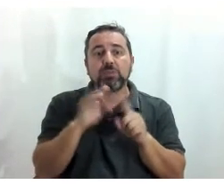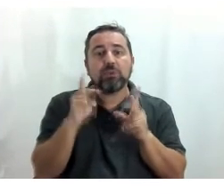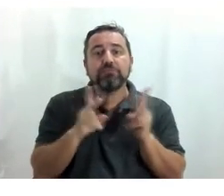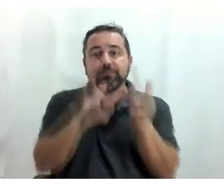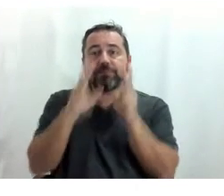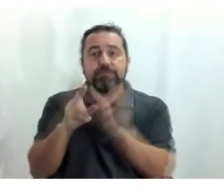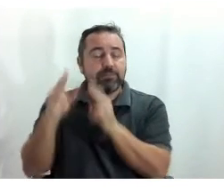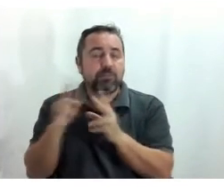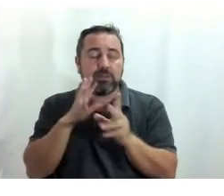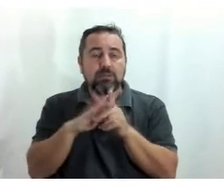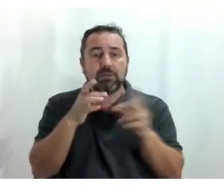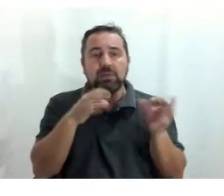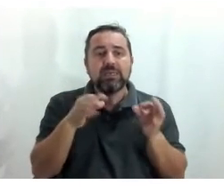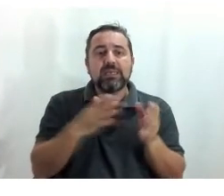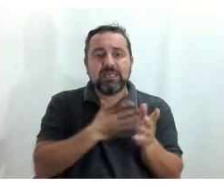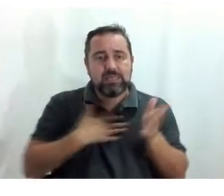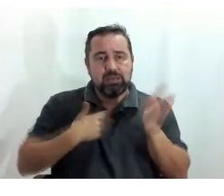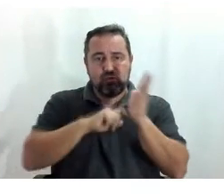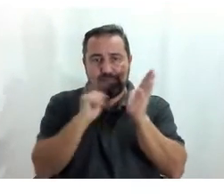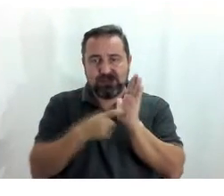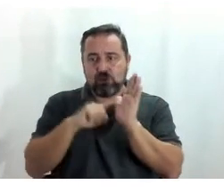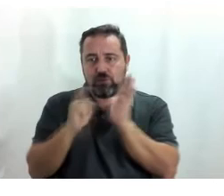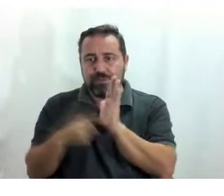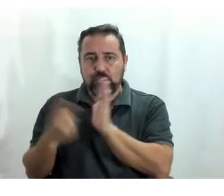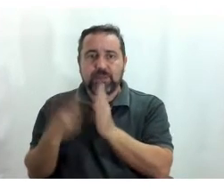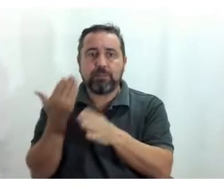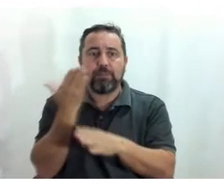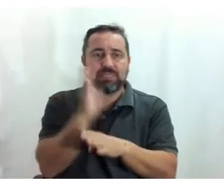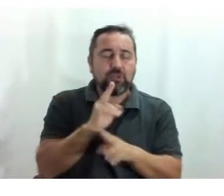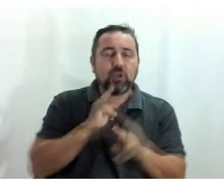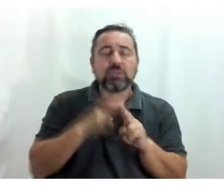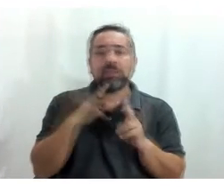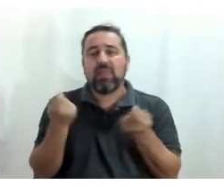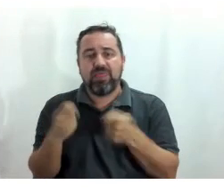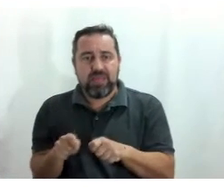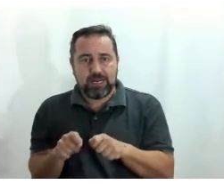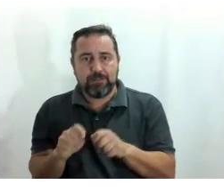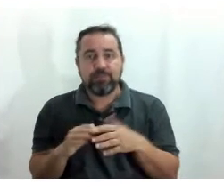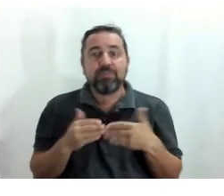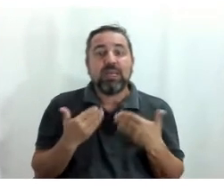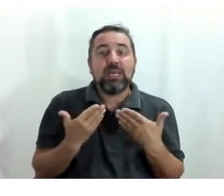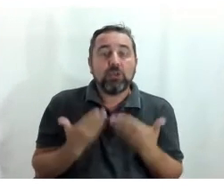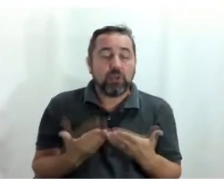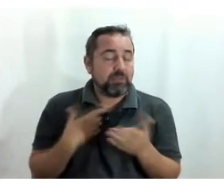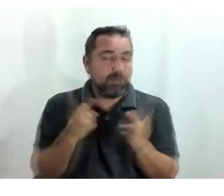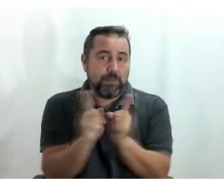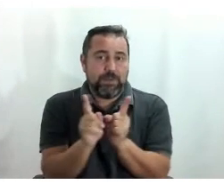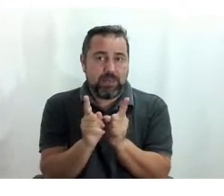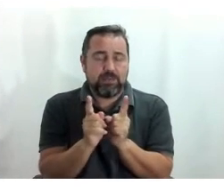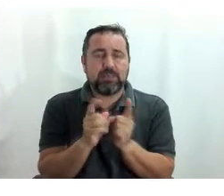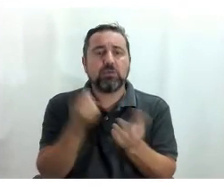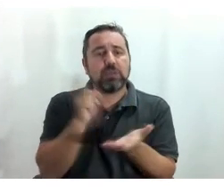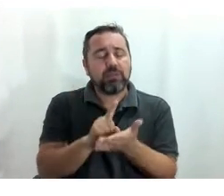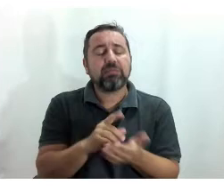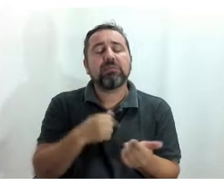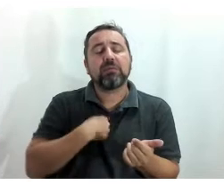y necesitamos que estén completos en su presentación y su cierre. Entonces, brevemente reiterar la